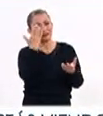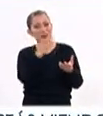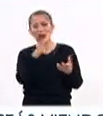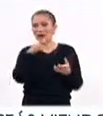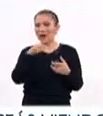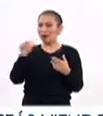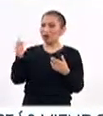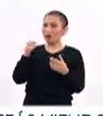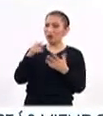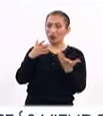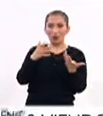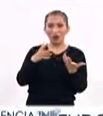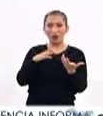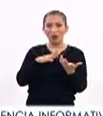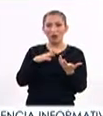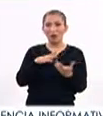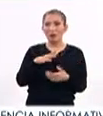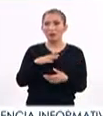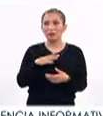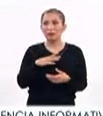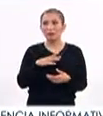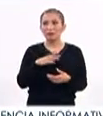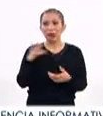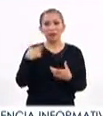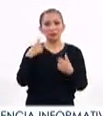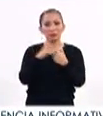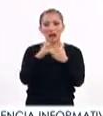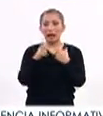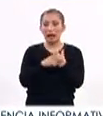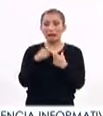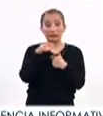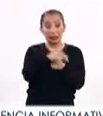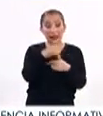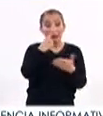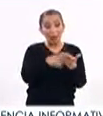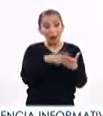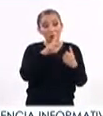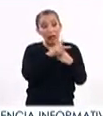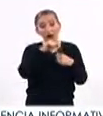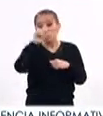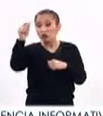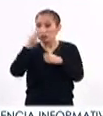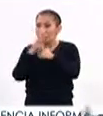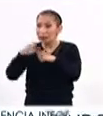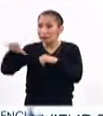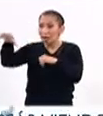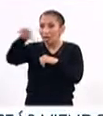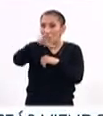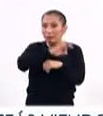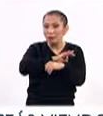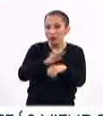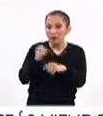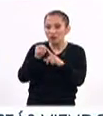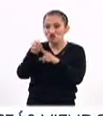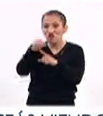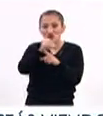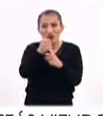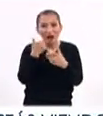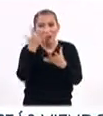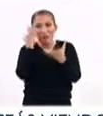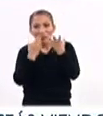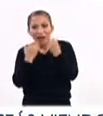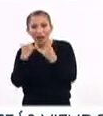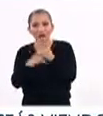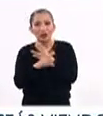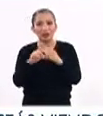un estado realmente, que hay un país, y que en ese país hay muchos otros países en los cuales tú puedes impactar, tú puedes